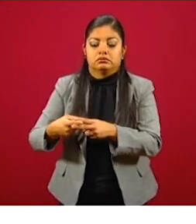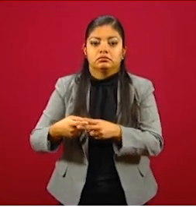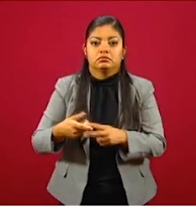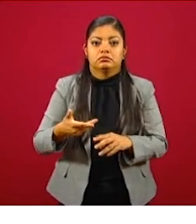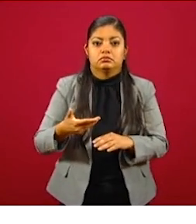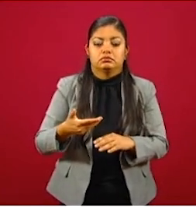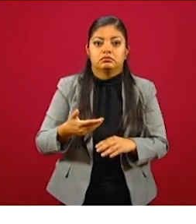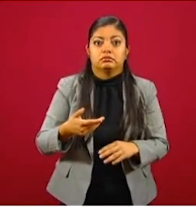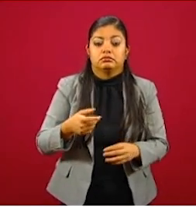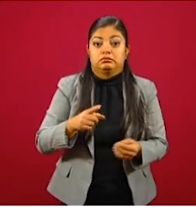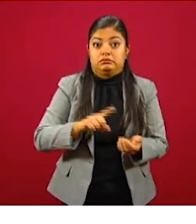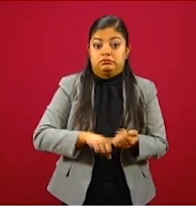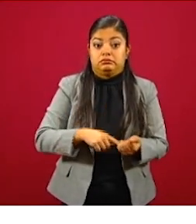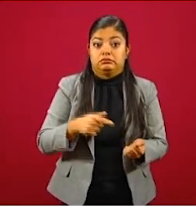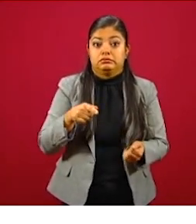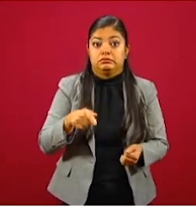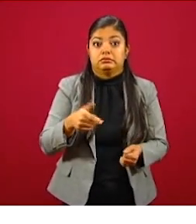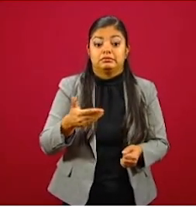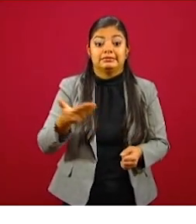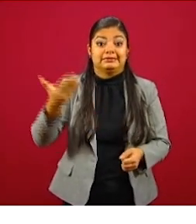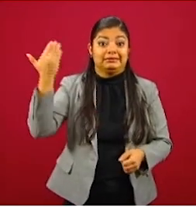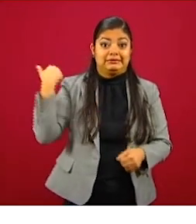desde luego, es lo que se tenía,